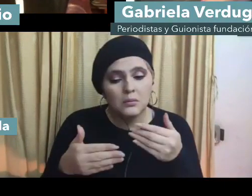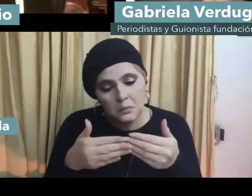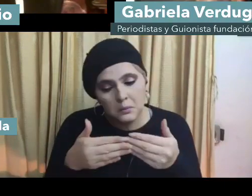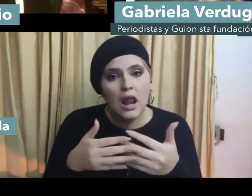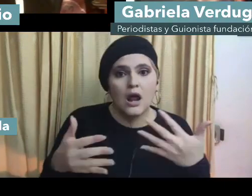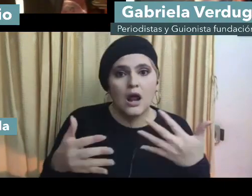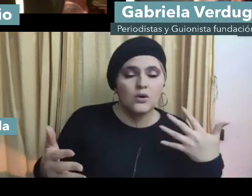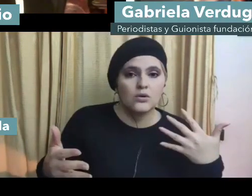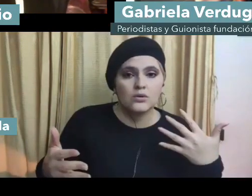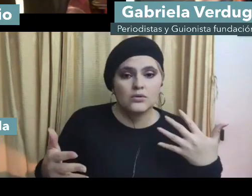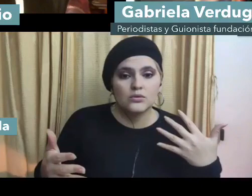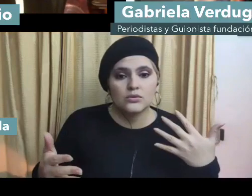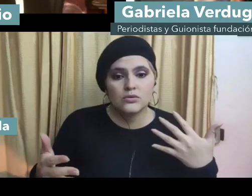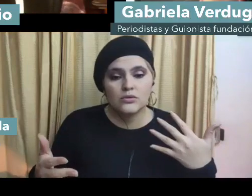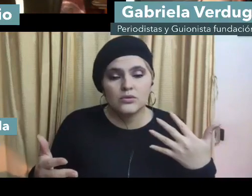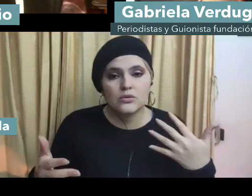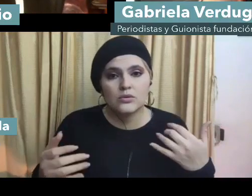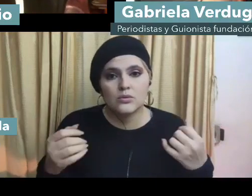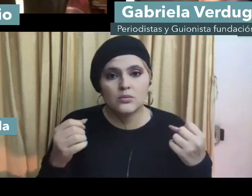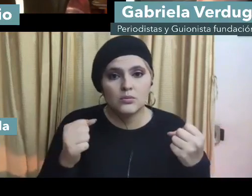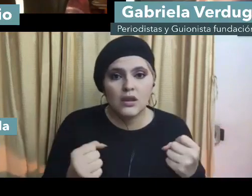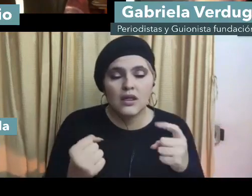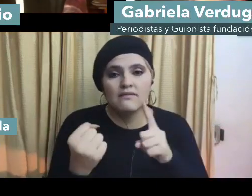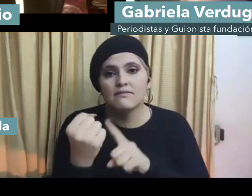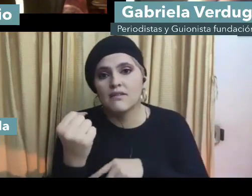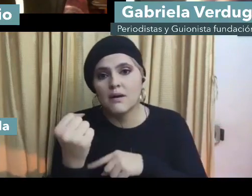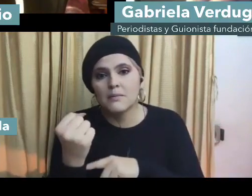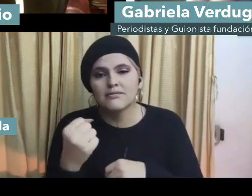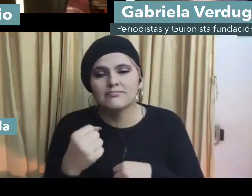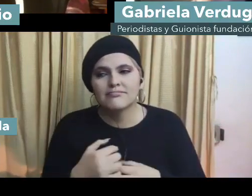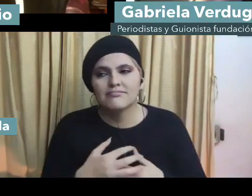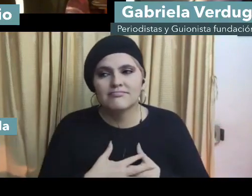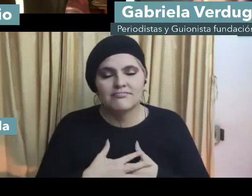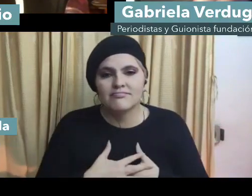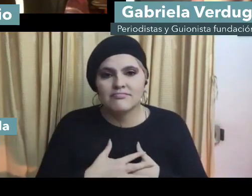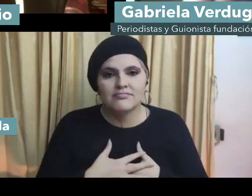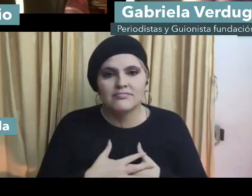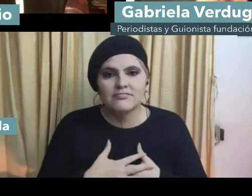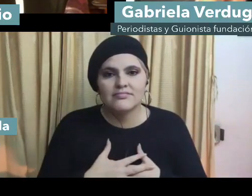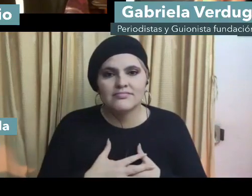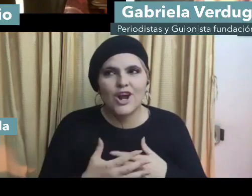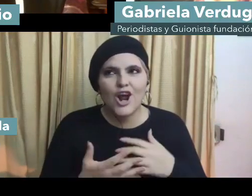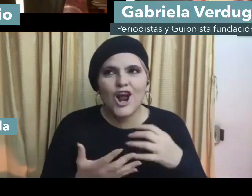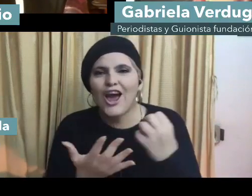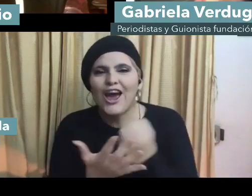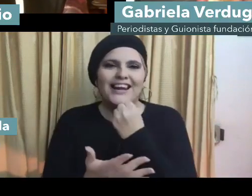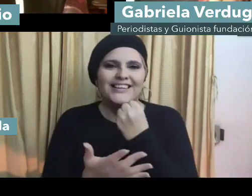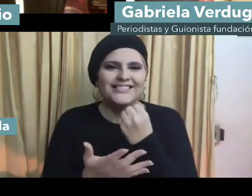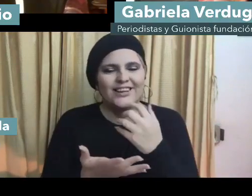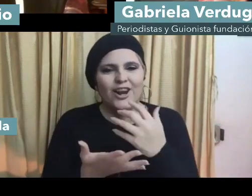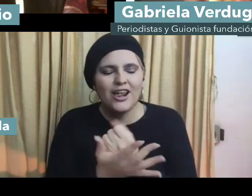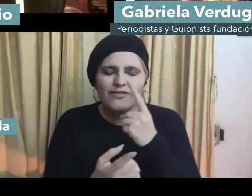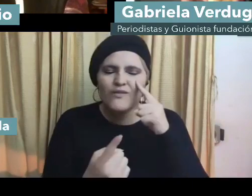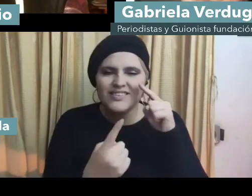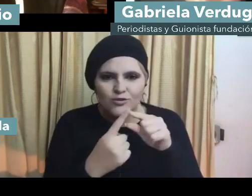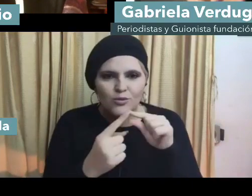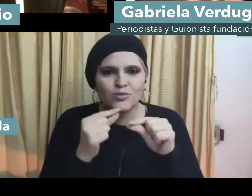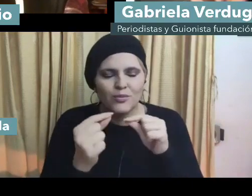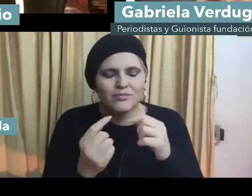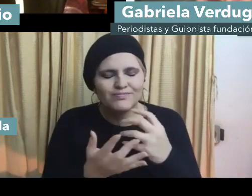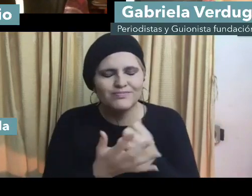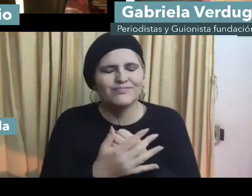nos podemos enfrentar como familia a esas grandes satisfacciones, ¿cierto?, de ver objetivos logrados, y tiene que ver también con el bienestar de nuestros hijos.